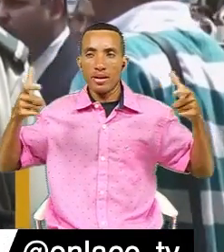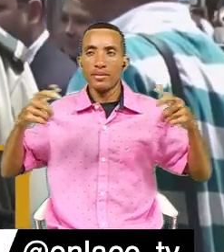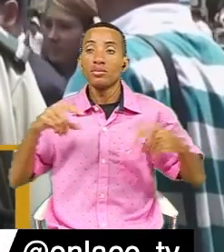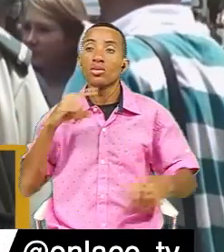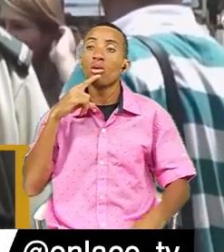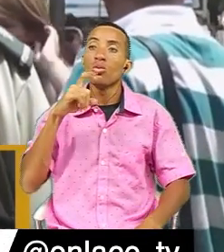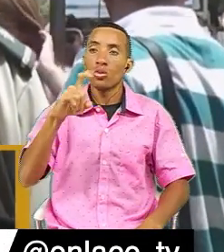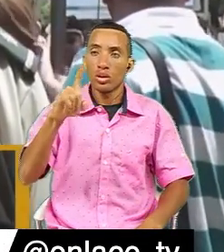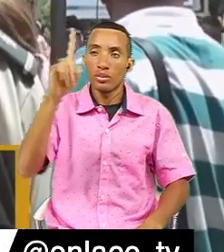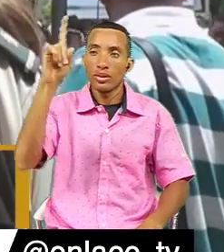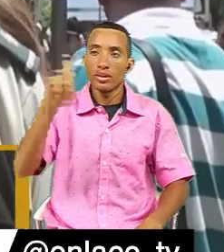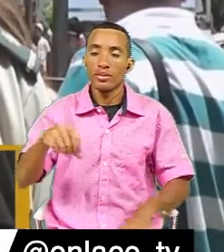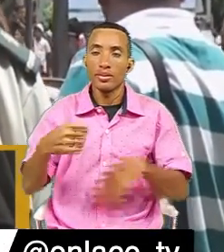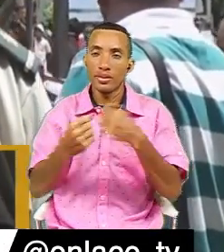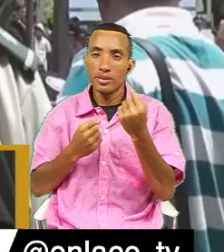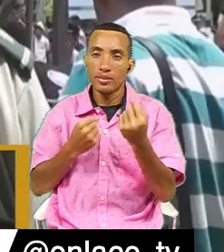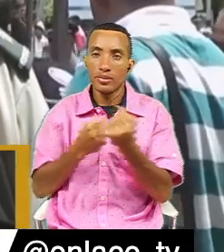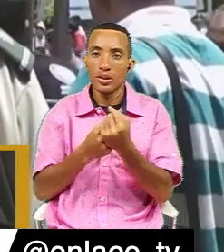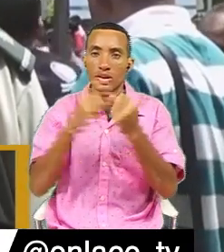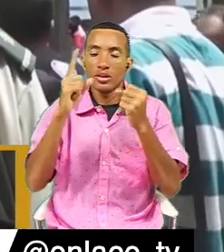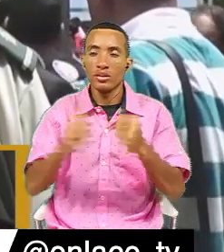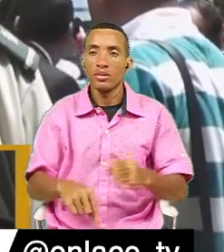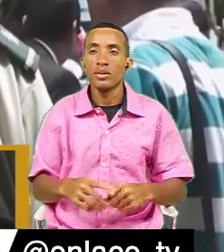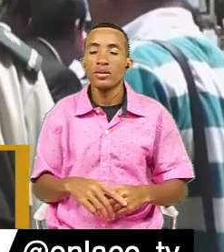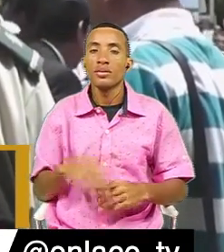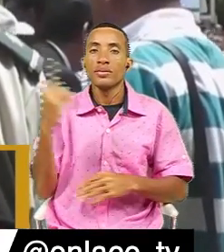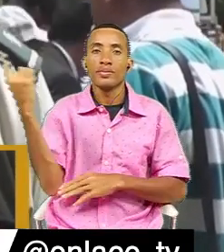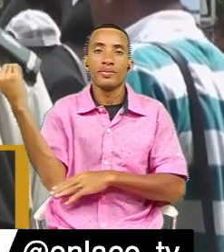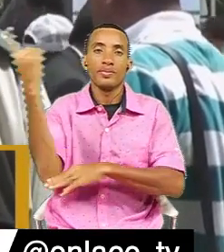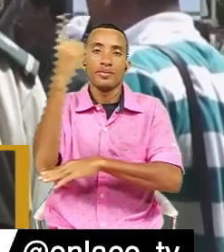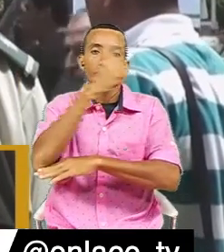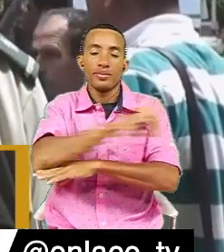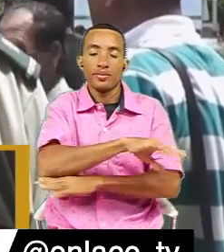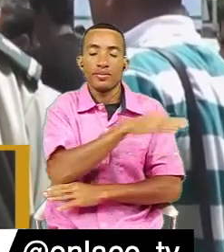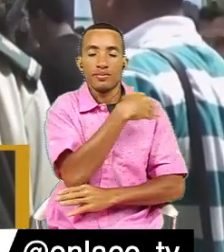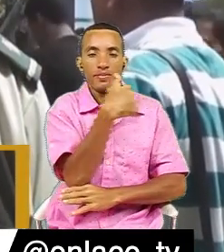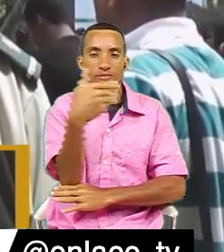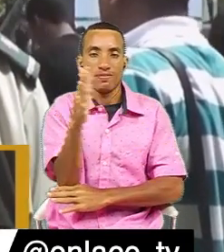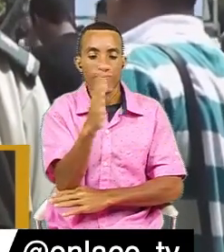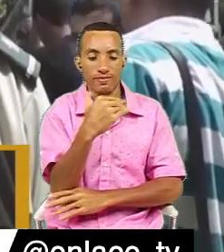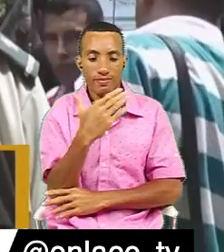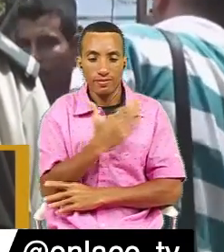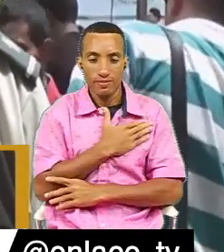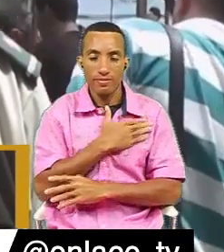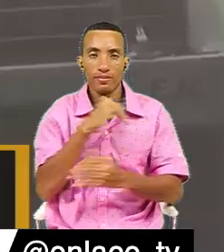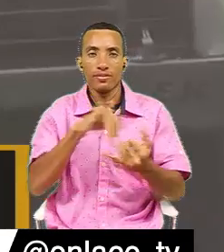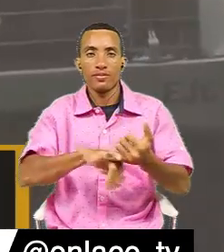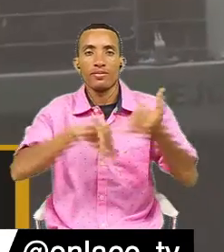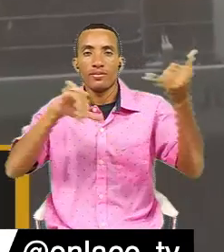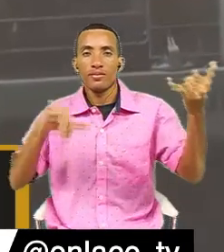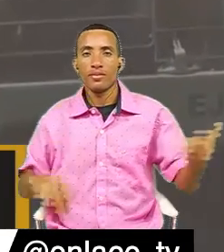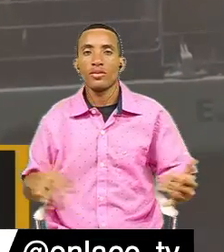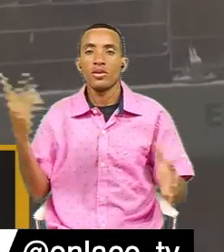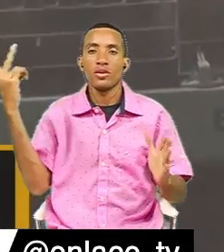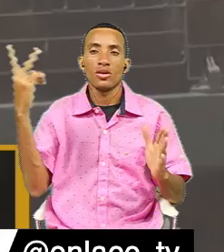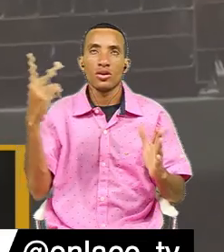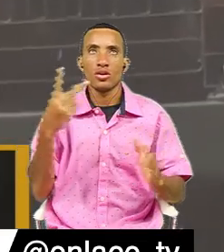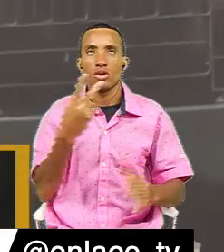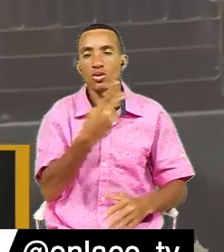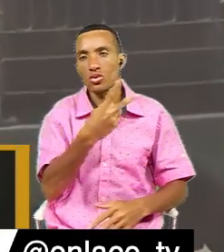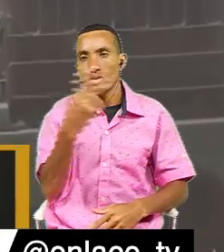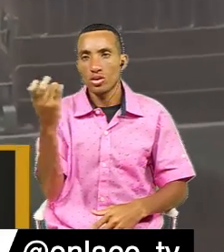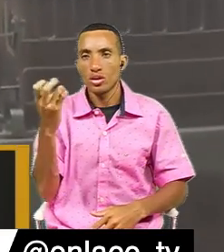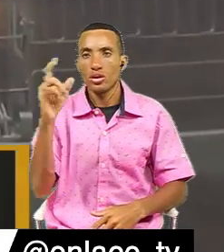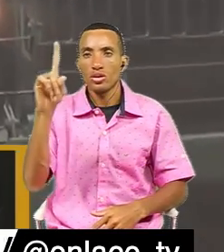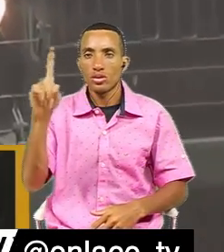Bucaramanga, en apoyo a este Día de Patria, a la Fiesta Nacional de Independencia por los 206 años como país libre